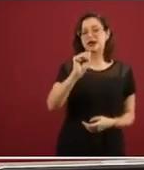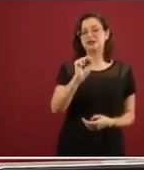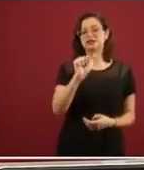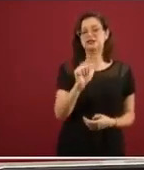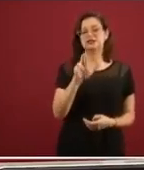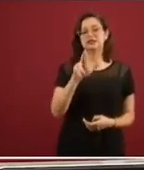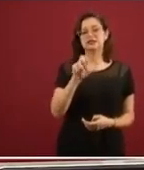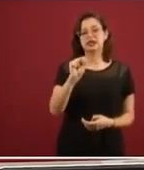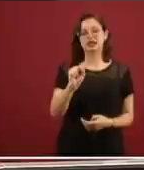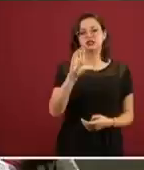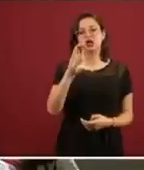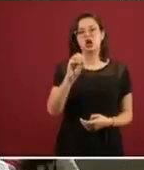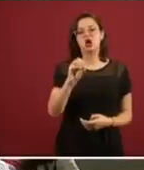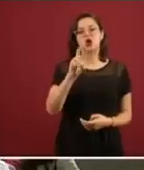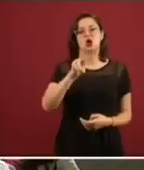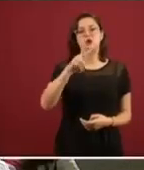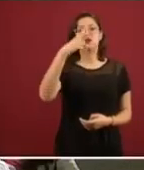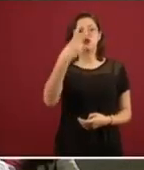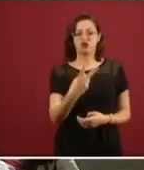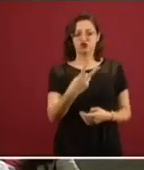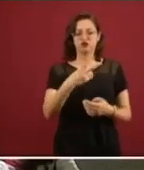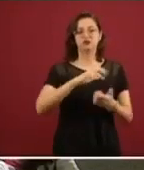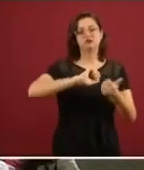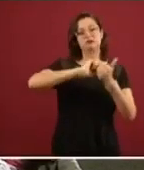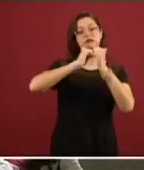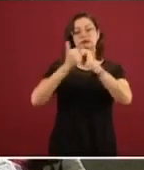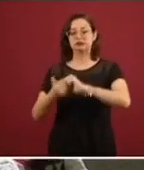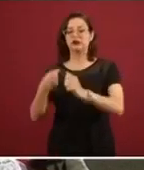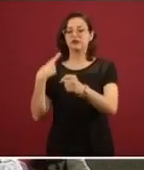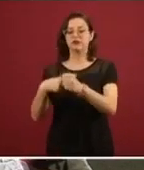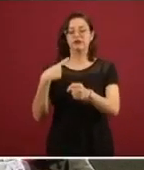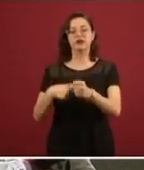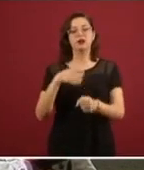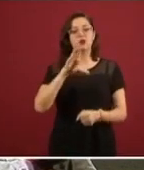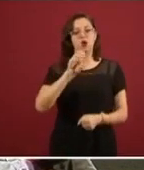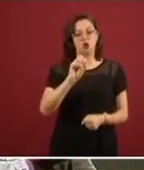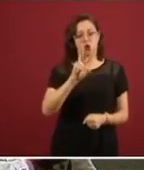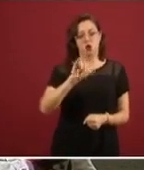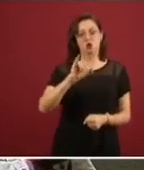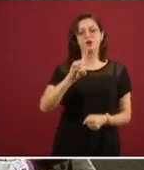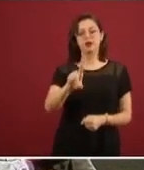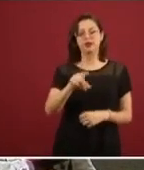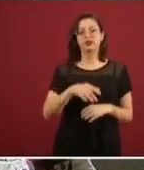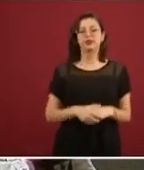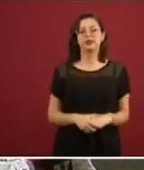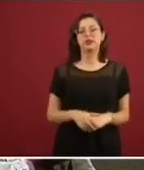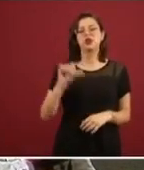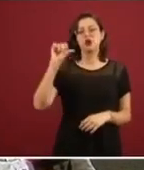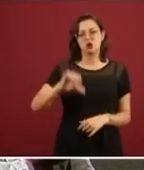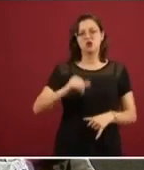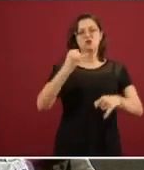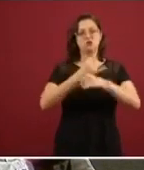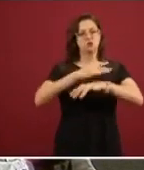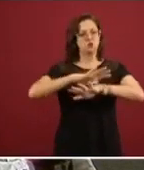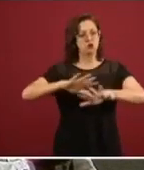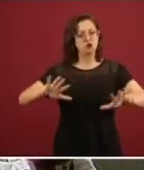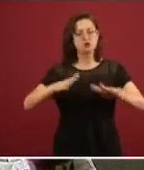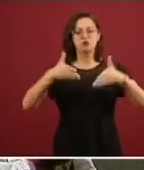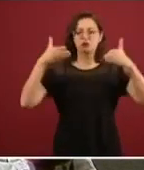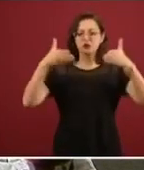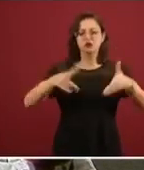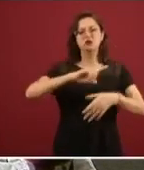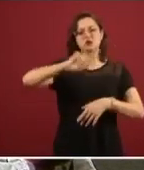Hoy vamos a dedicarnos básicamente al informe técnico y como es viernes abriremos a una más extensa sesión de